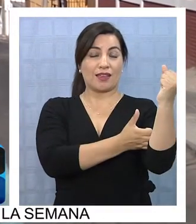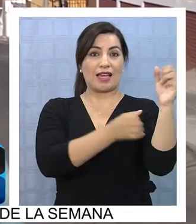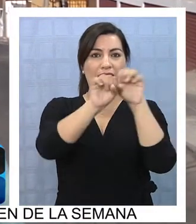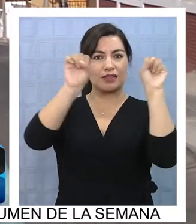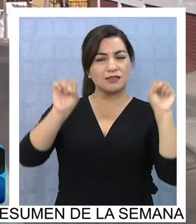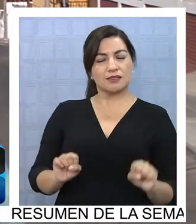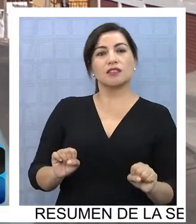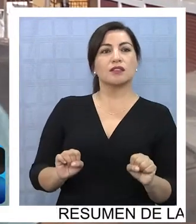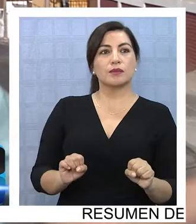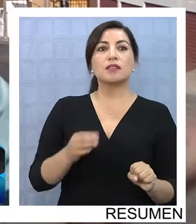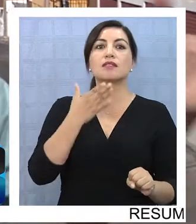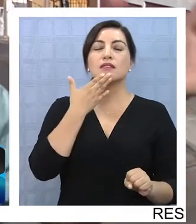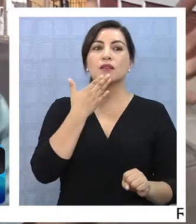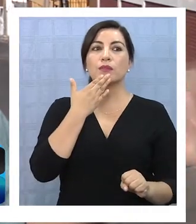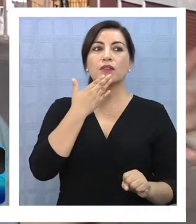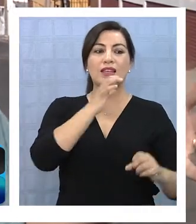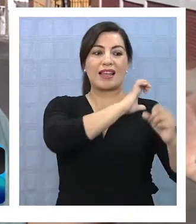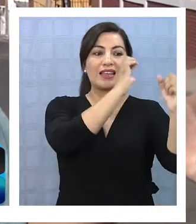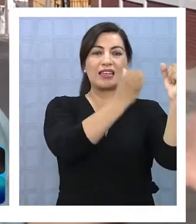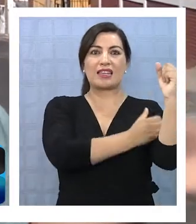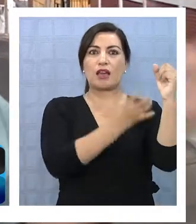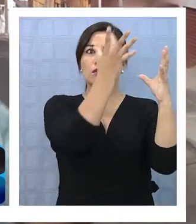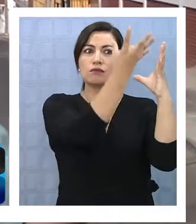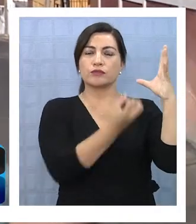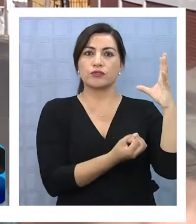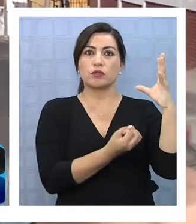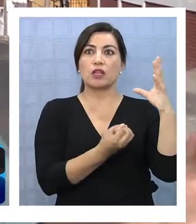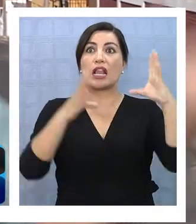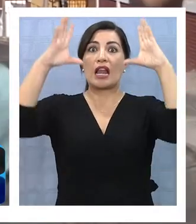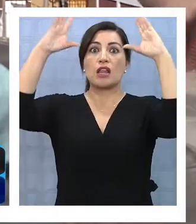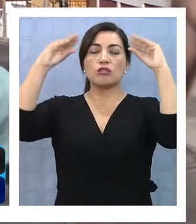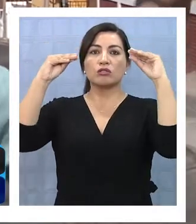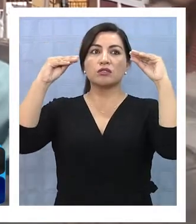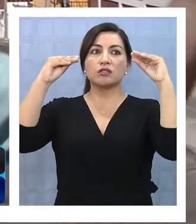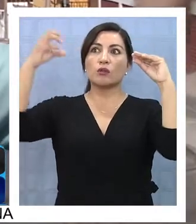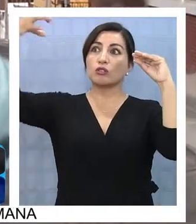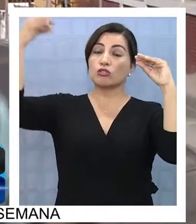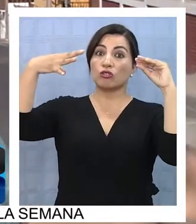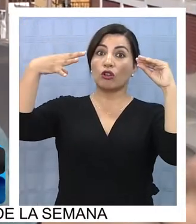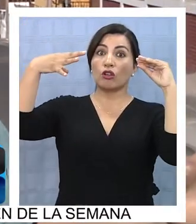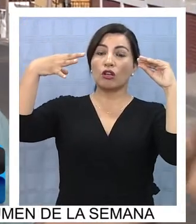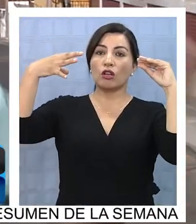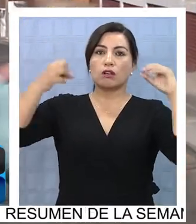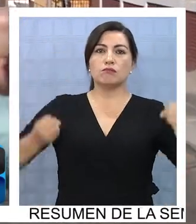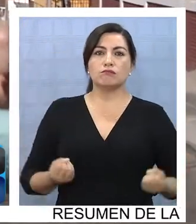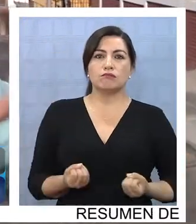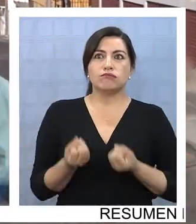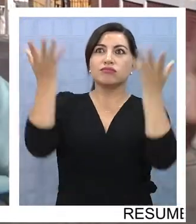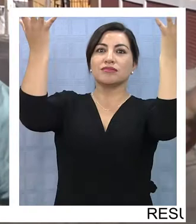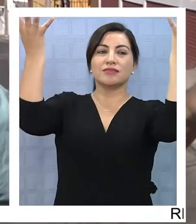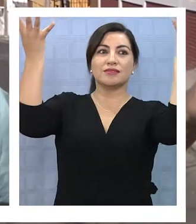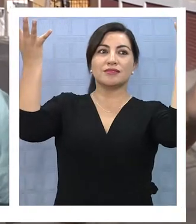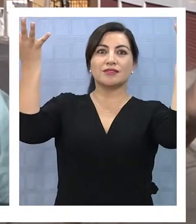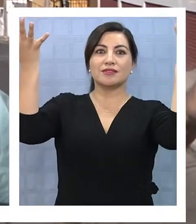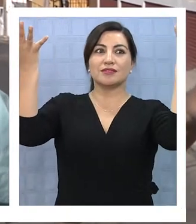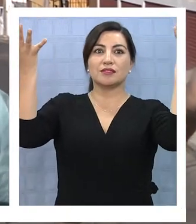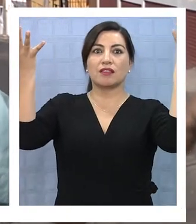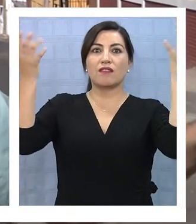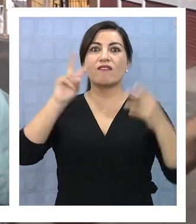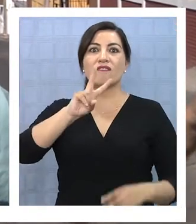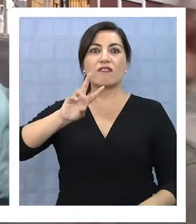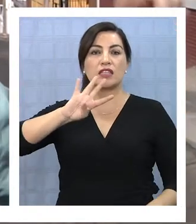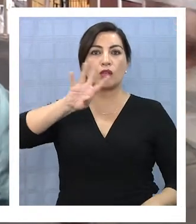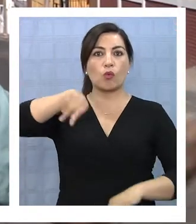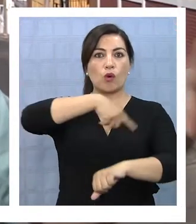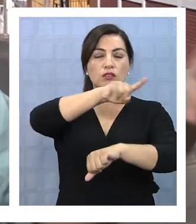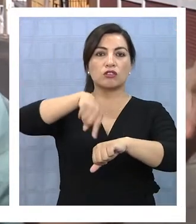tiempo parte de esa energía se almacena y en la noche cuando no está el sol esa energía almacenada se libera. Entonces podemos generar energía 24